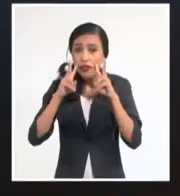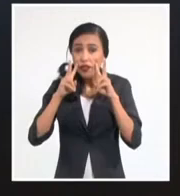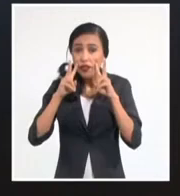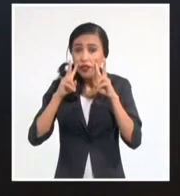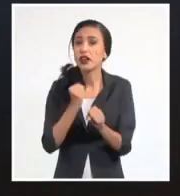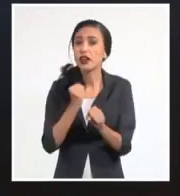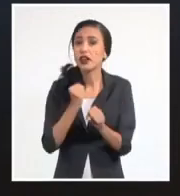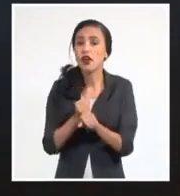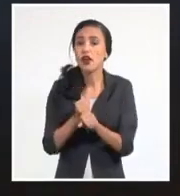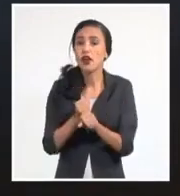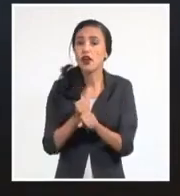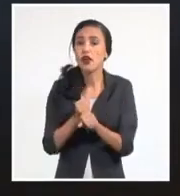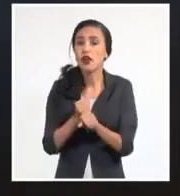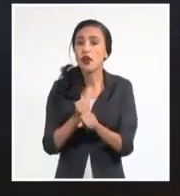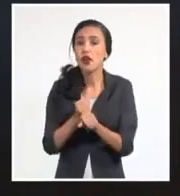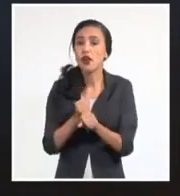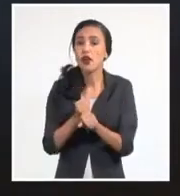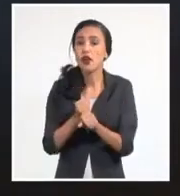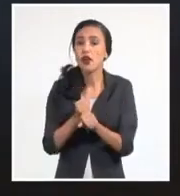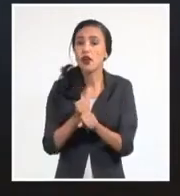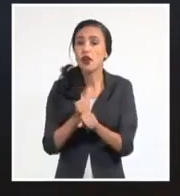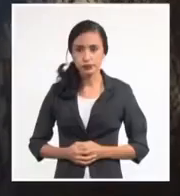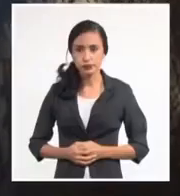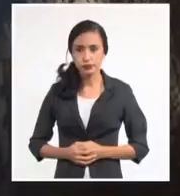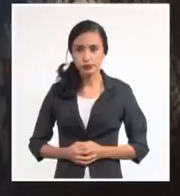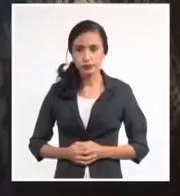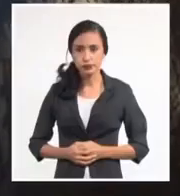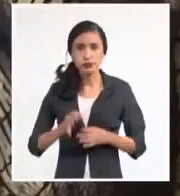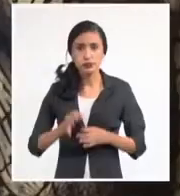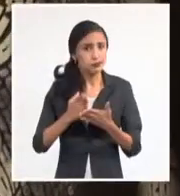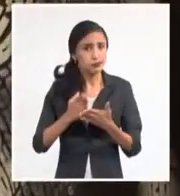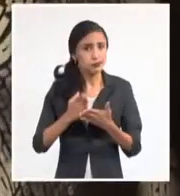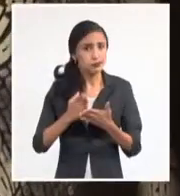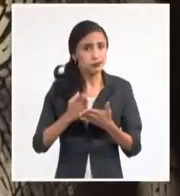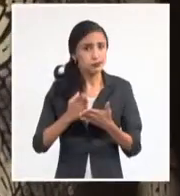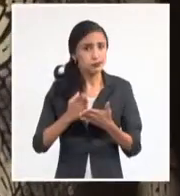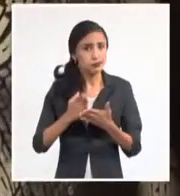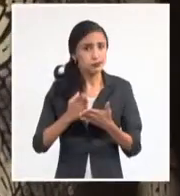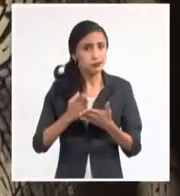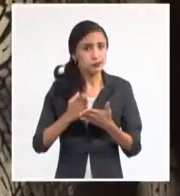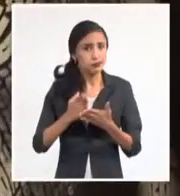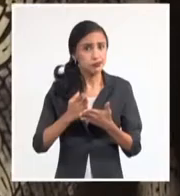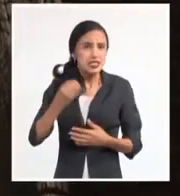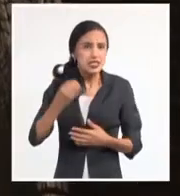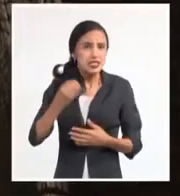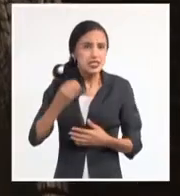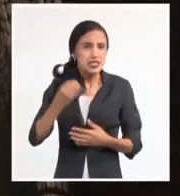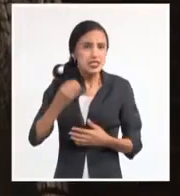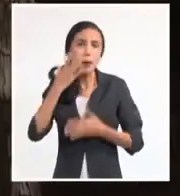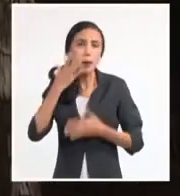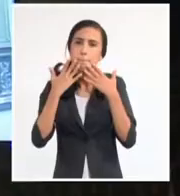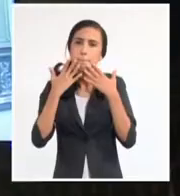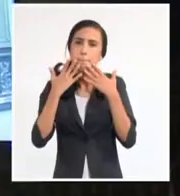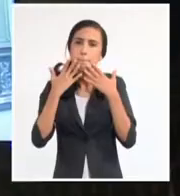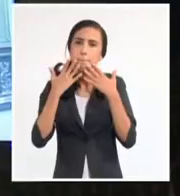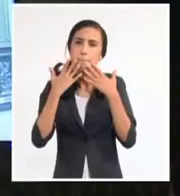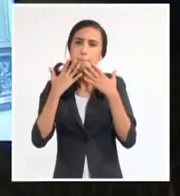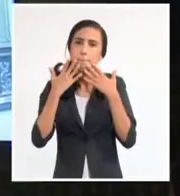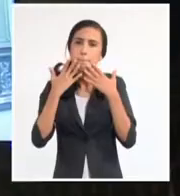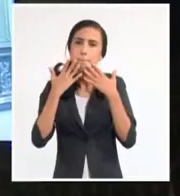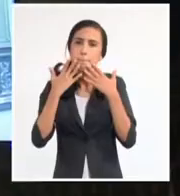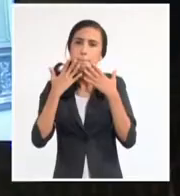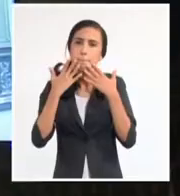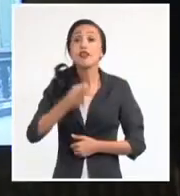jefe. Con la pluma como arma y el principio de que trincheras de ideas valen más que trincheras de piedra, Fidel